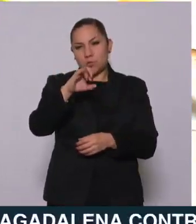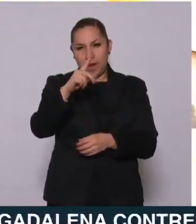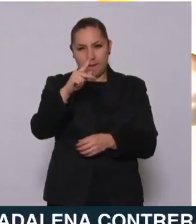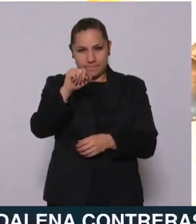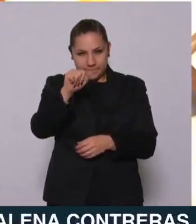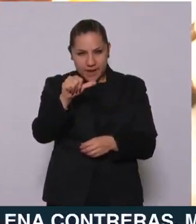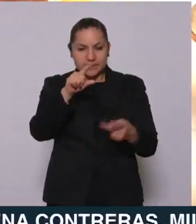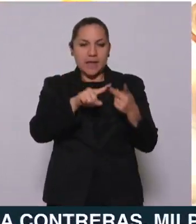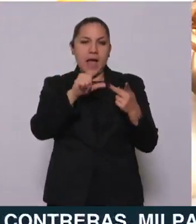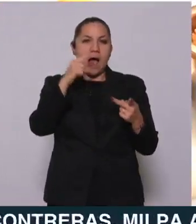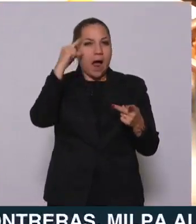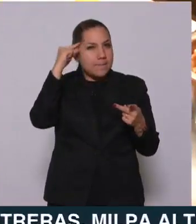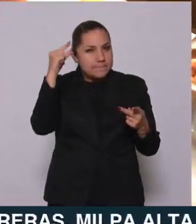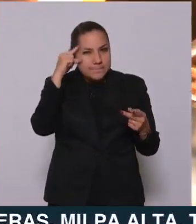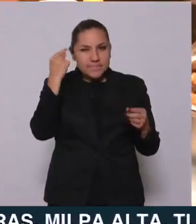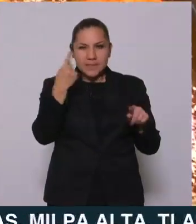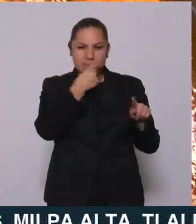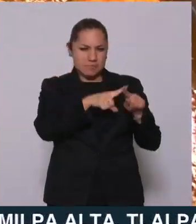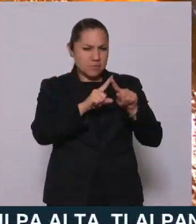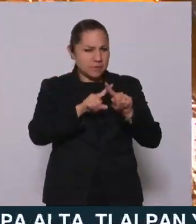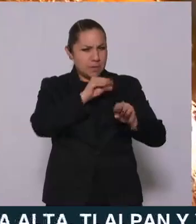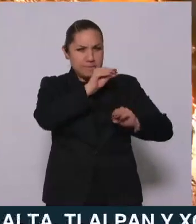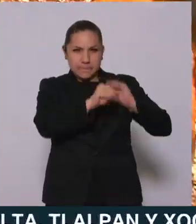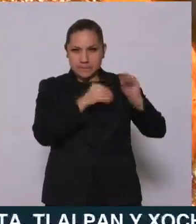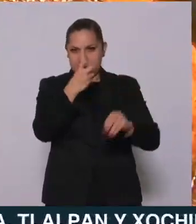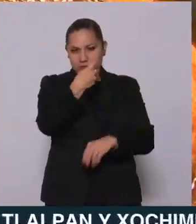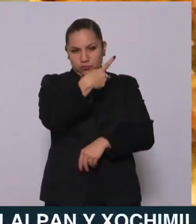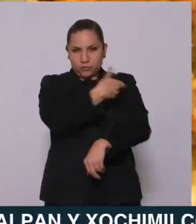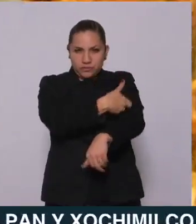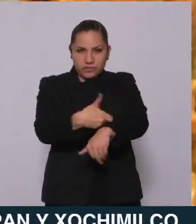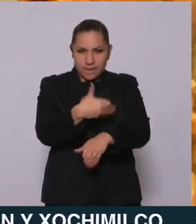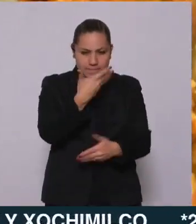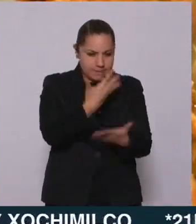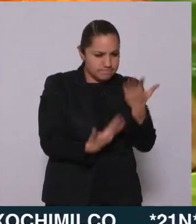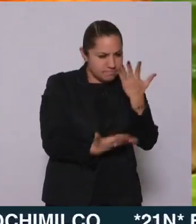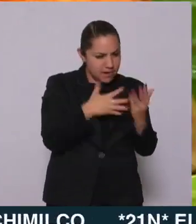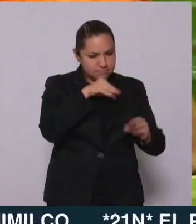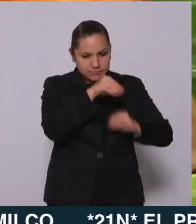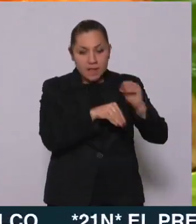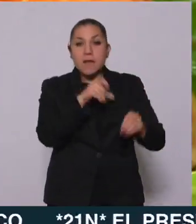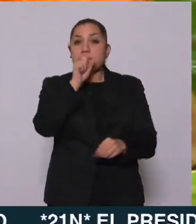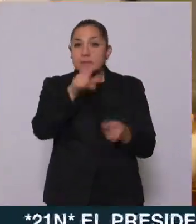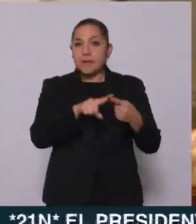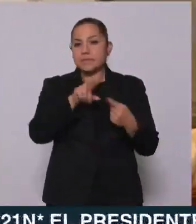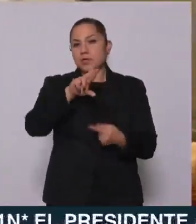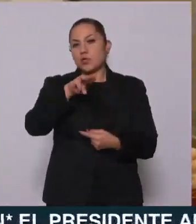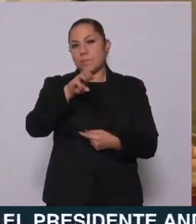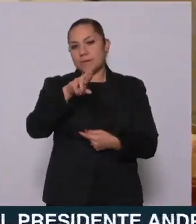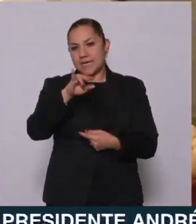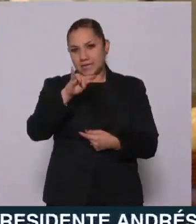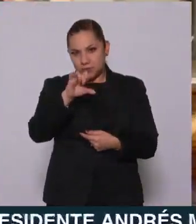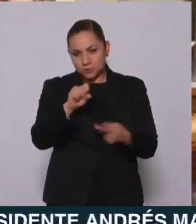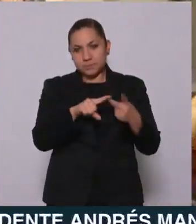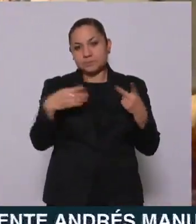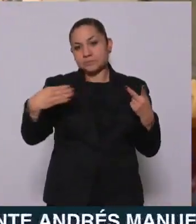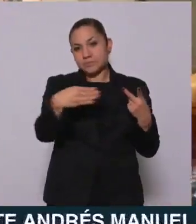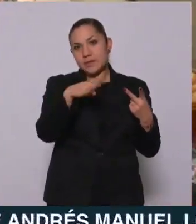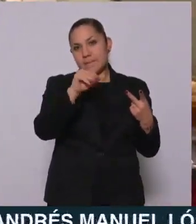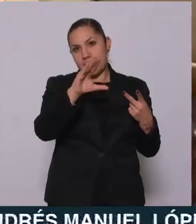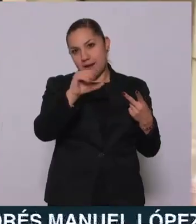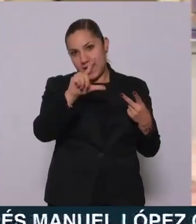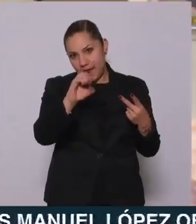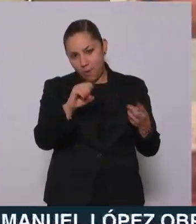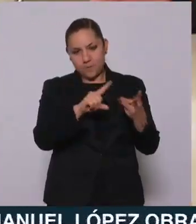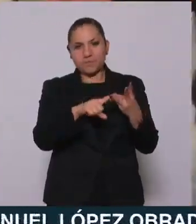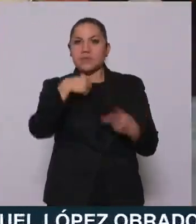la familia. Sin embargo, también se han dado a conocer por sus excelentes romeritos, bacalao y pavo. Y bien, pues aquí tenemos lo que son